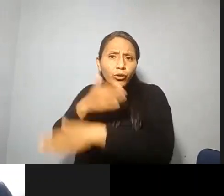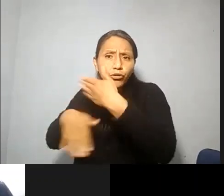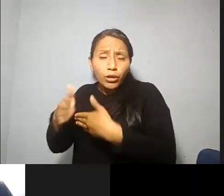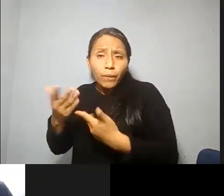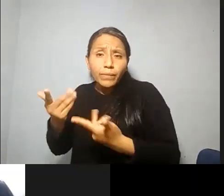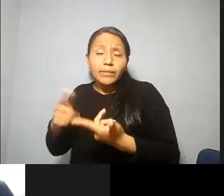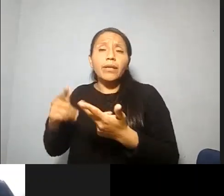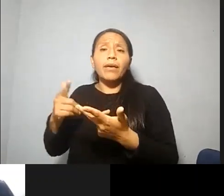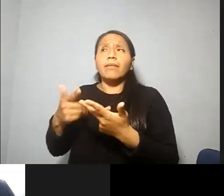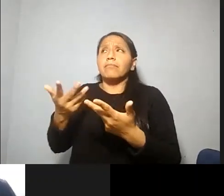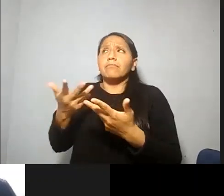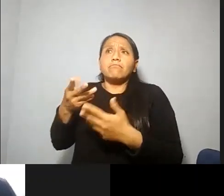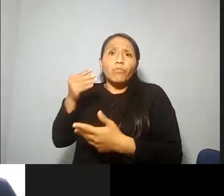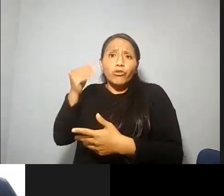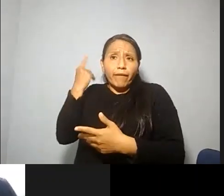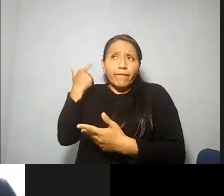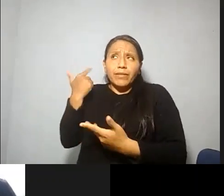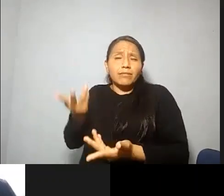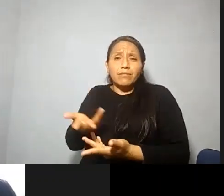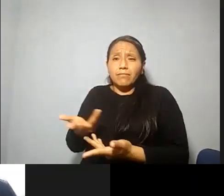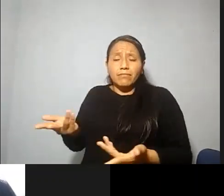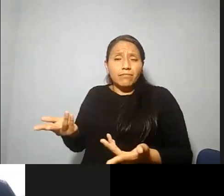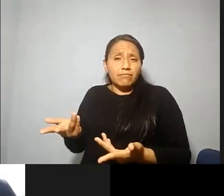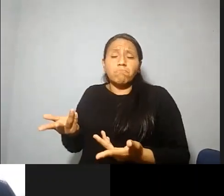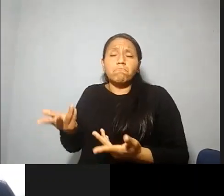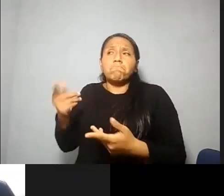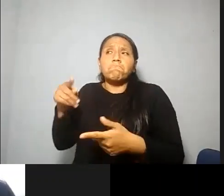muchas veces no tiene quizá la